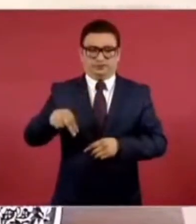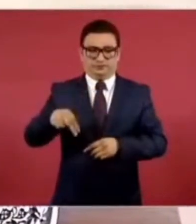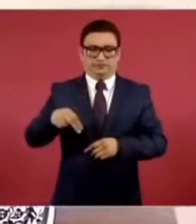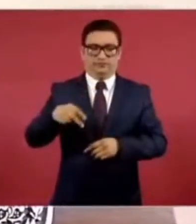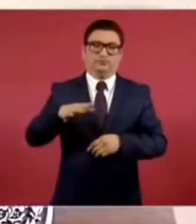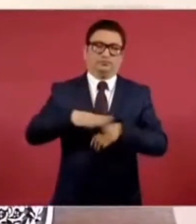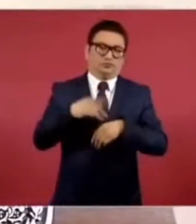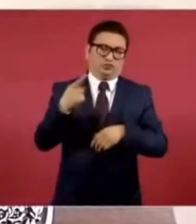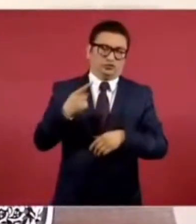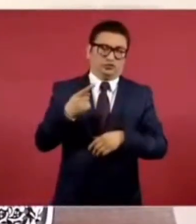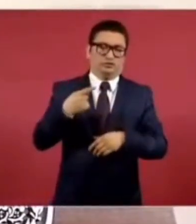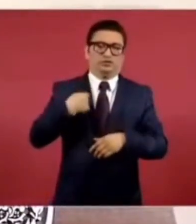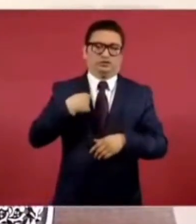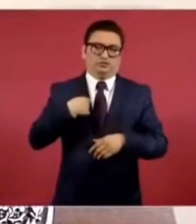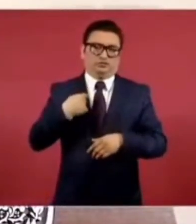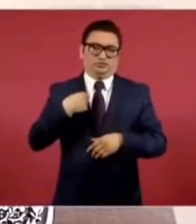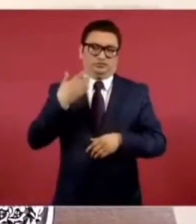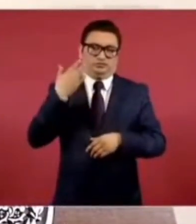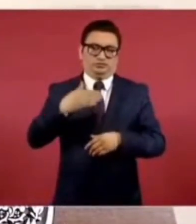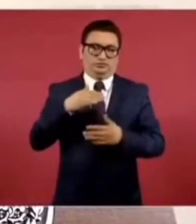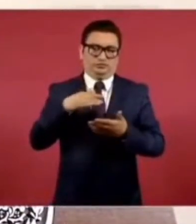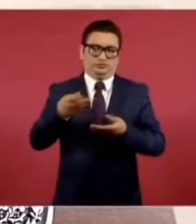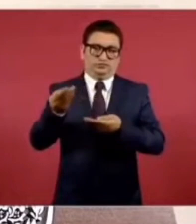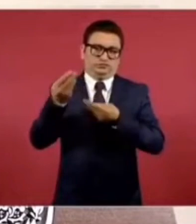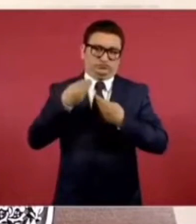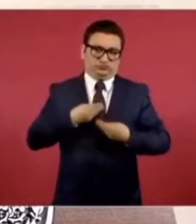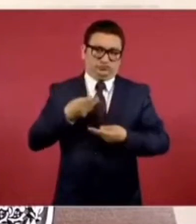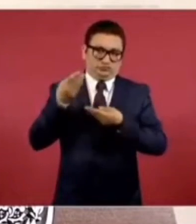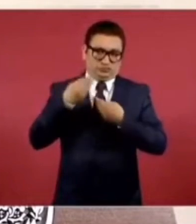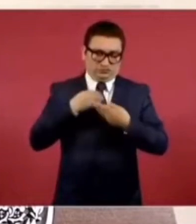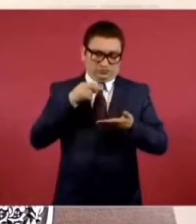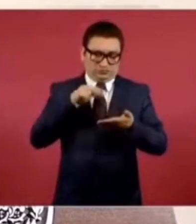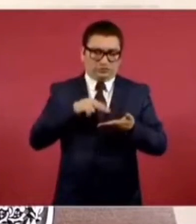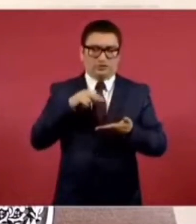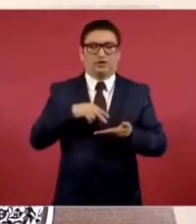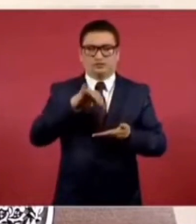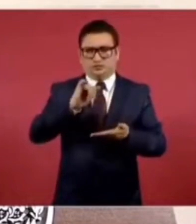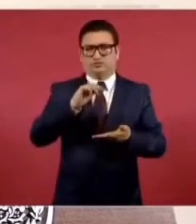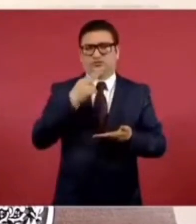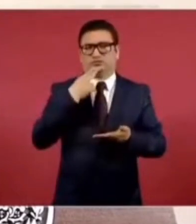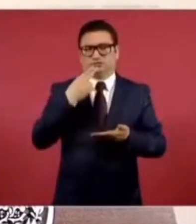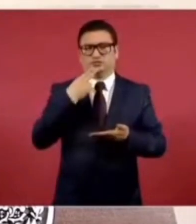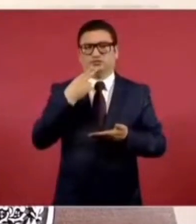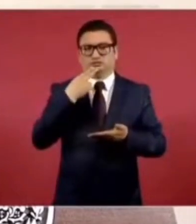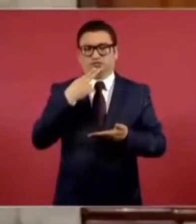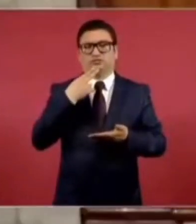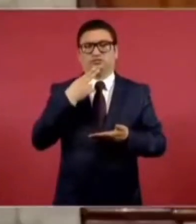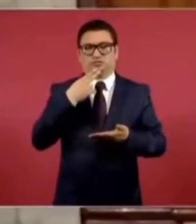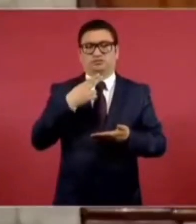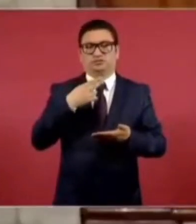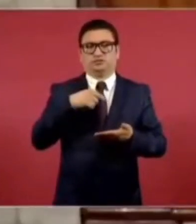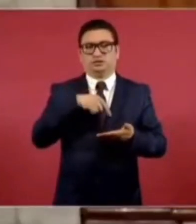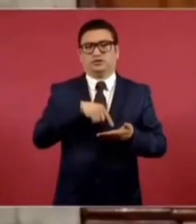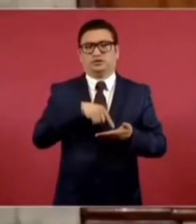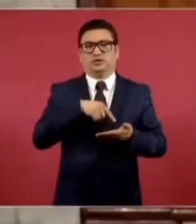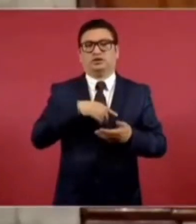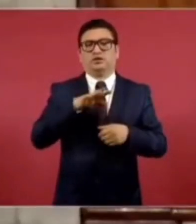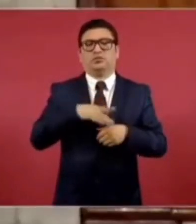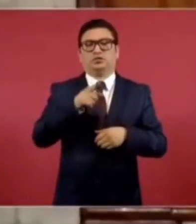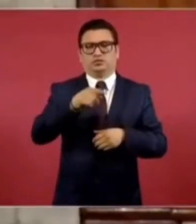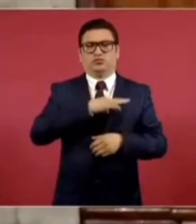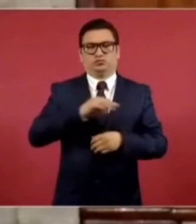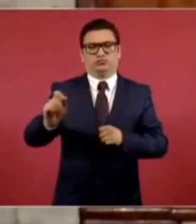violín me la me la pasan pero si me sirve de referencia Por qué no la